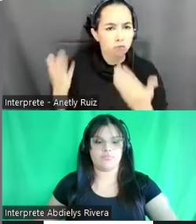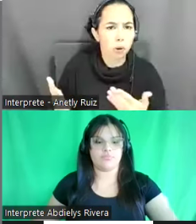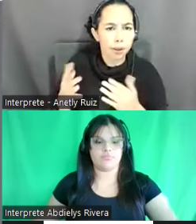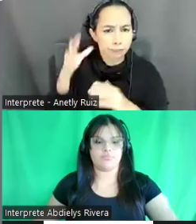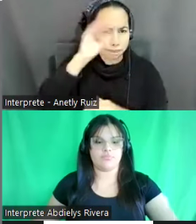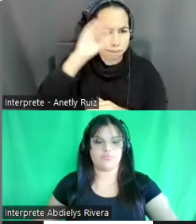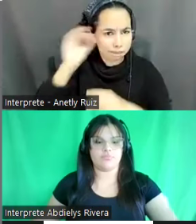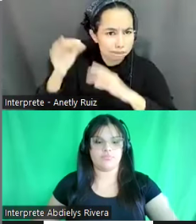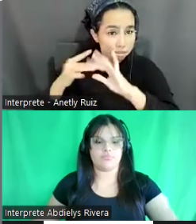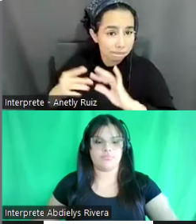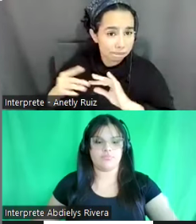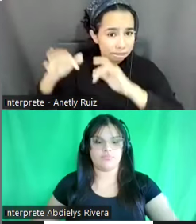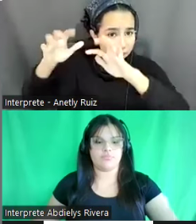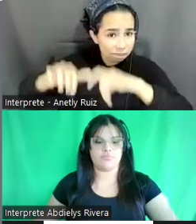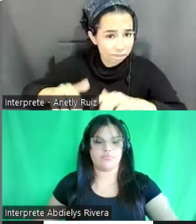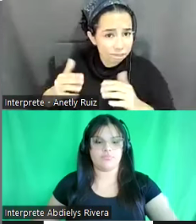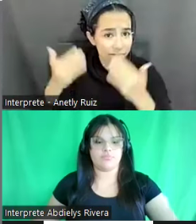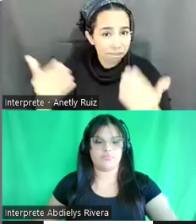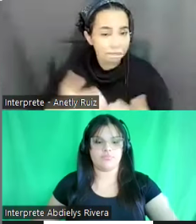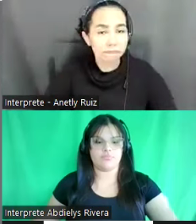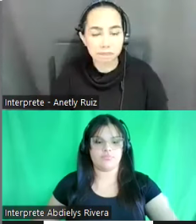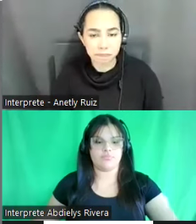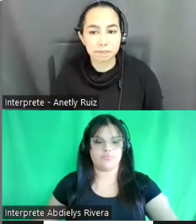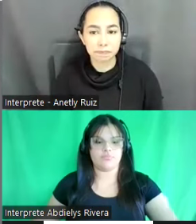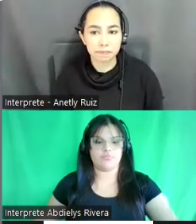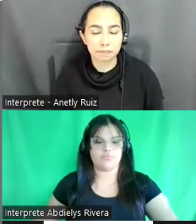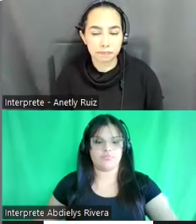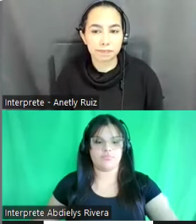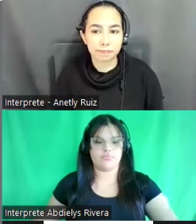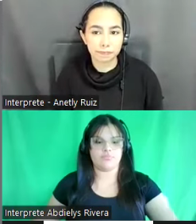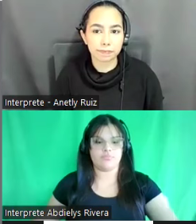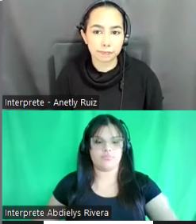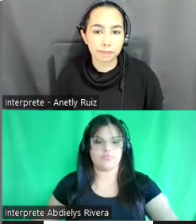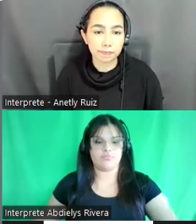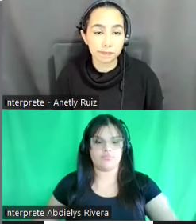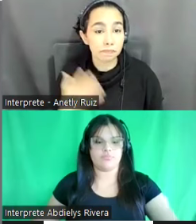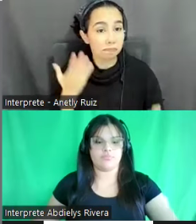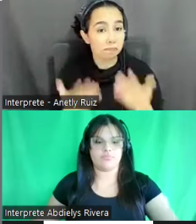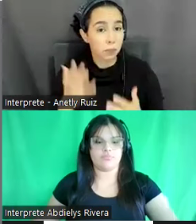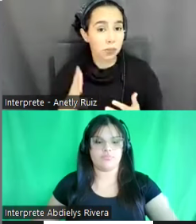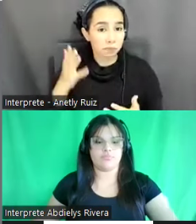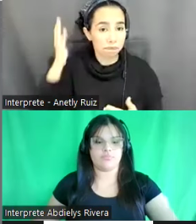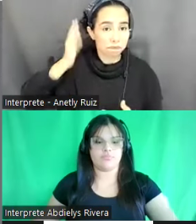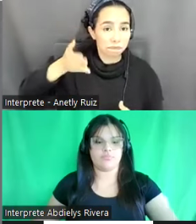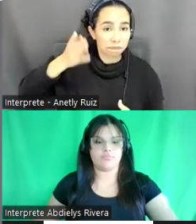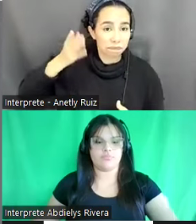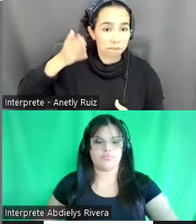opiniones, ¿verdad? Basado también en lo que han escuchado anteriormente en esta presentación.